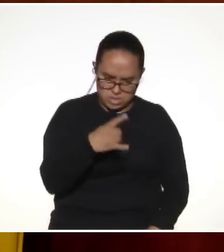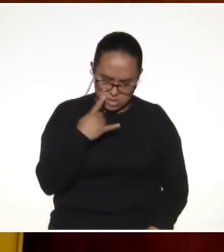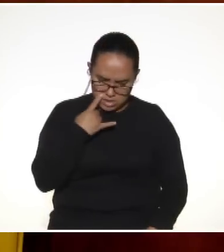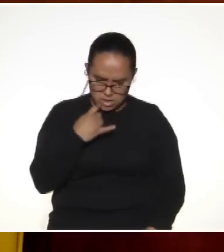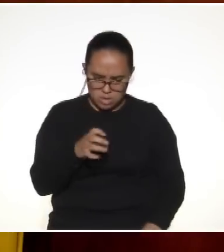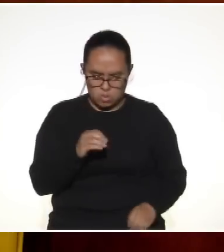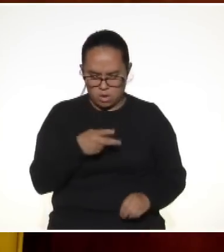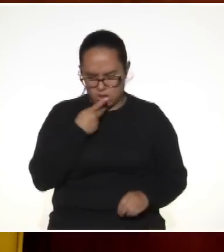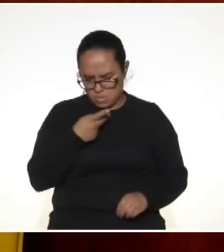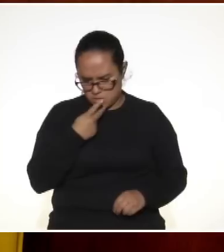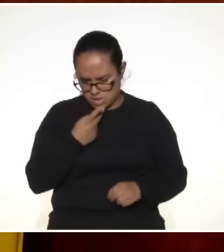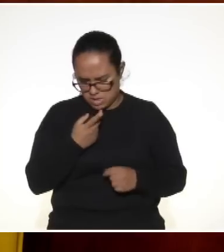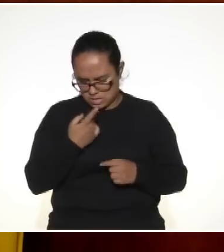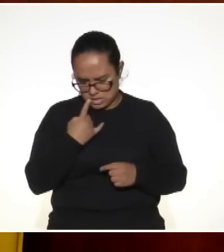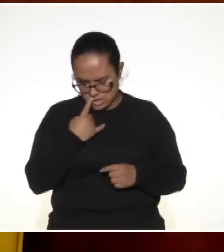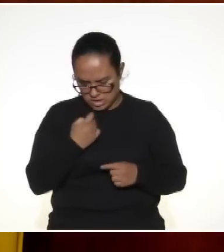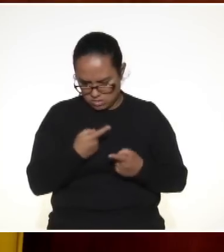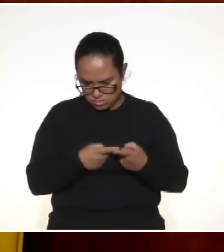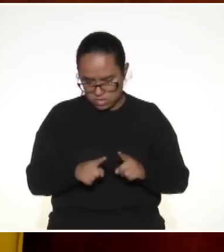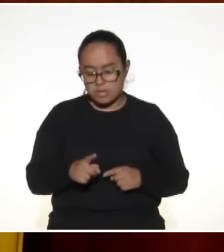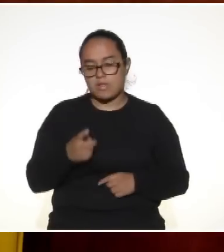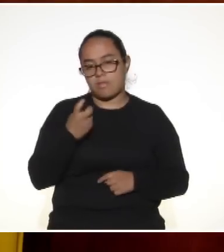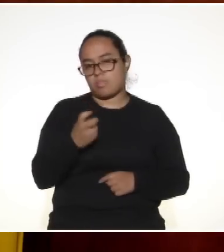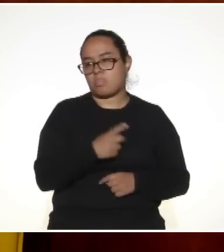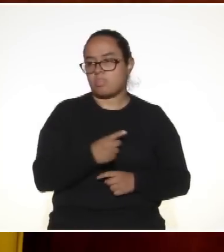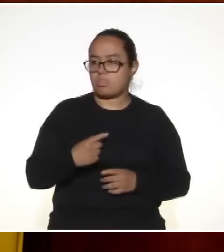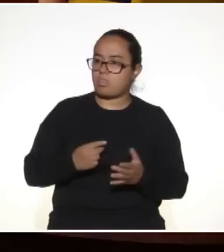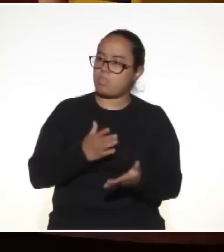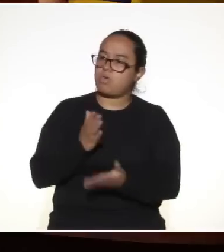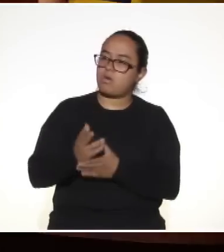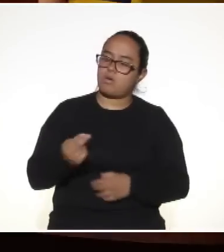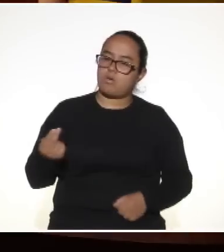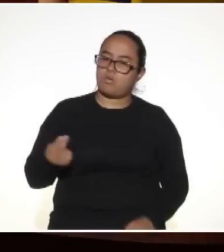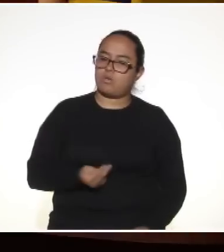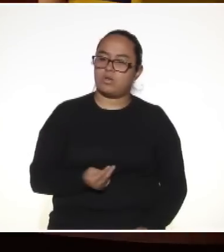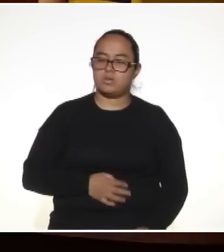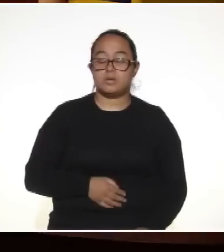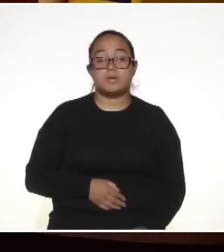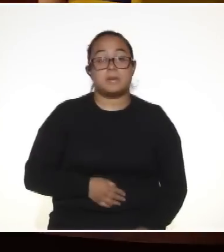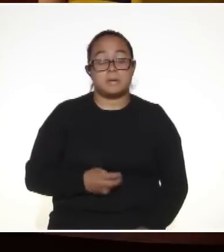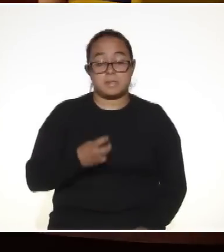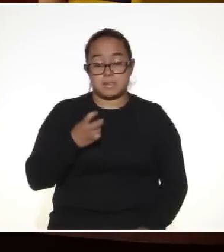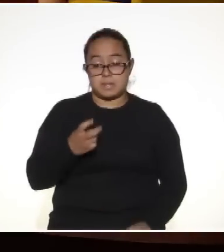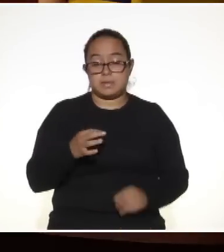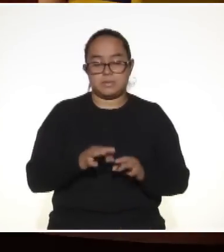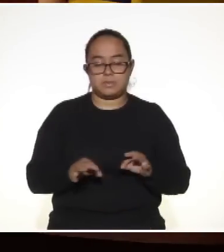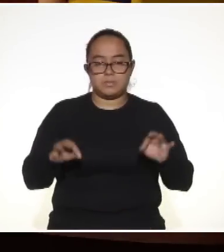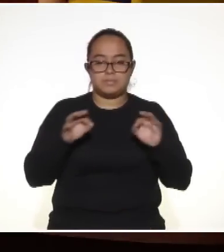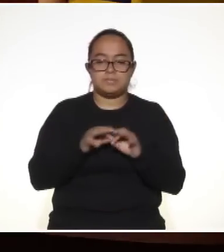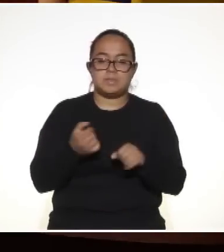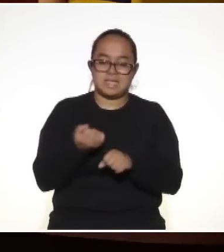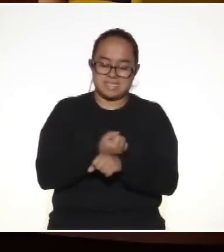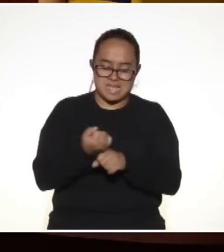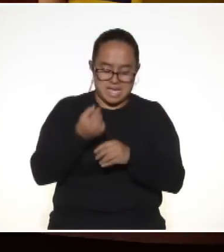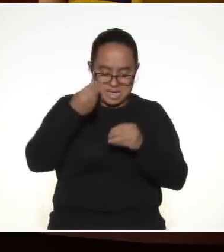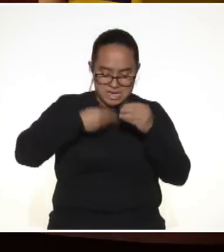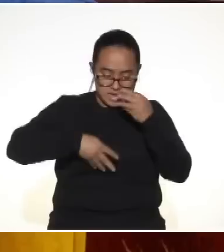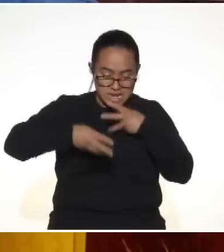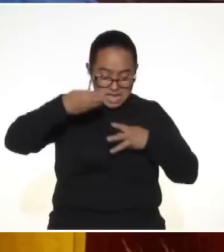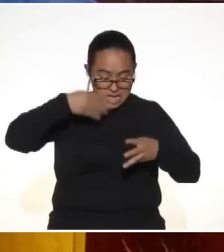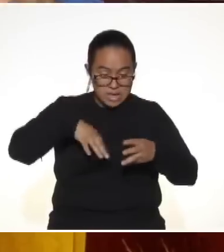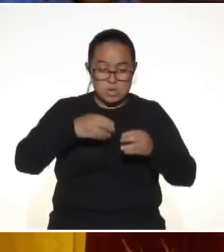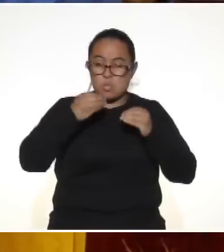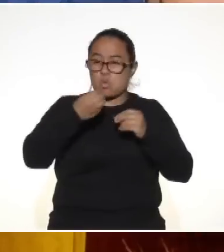hablar de manera normal. Siempre es indicativo de acudir al servicio de urgencias. Ok, eso es muy importante. Entonces, sangrados, ya vimos que sean